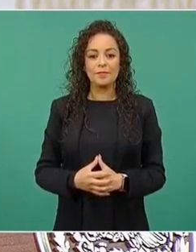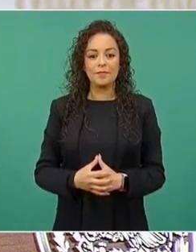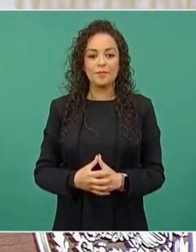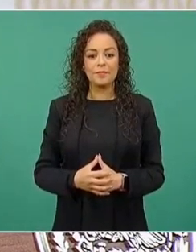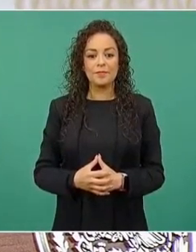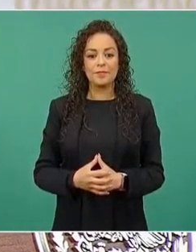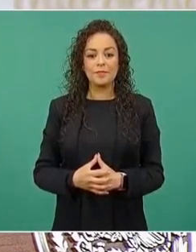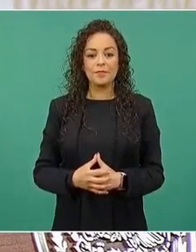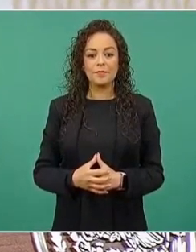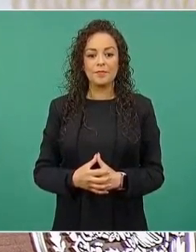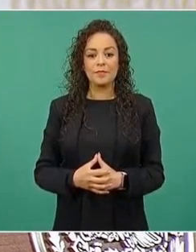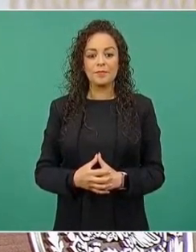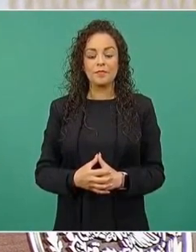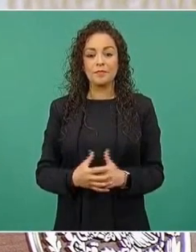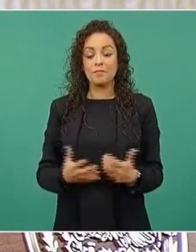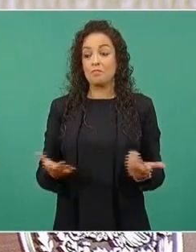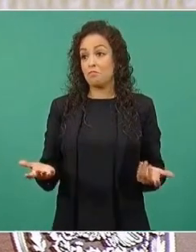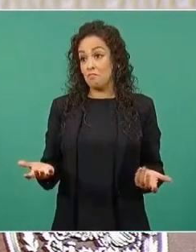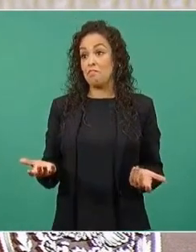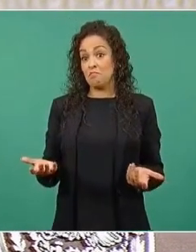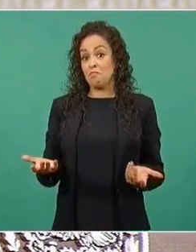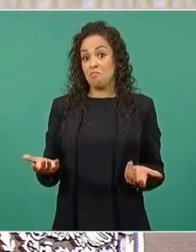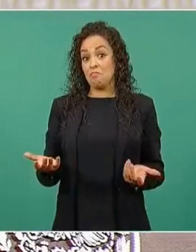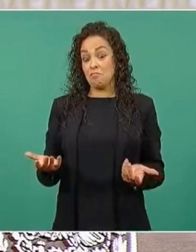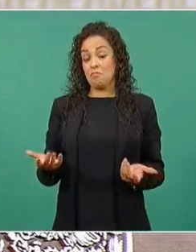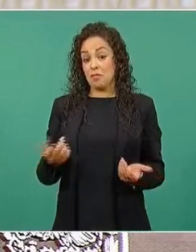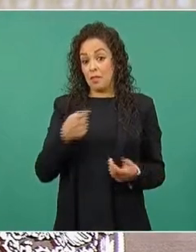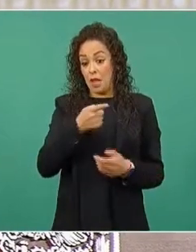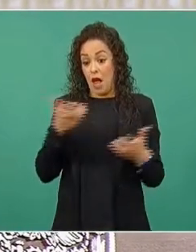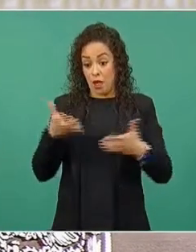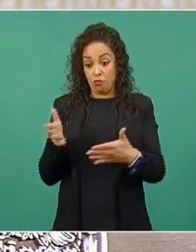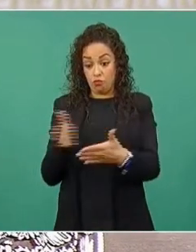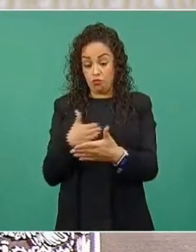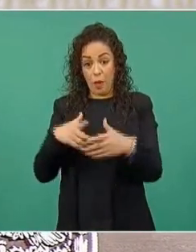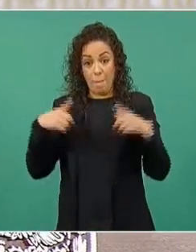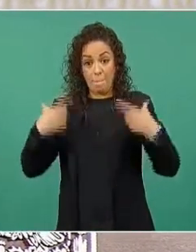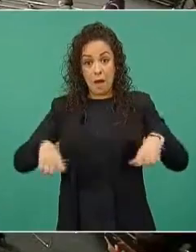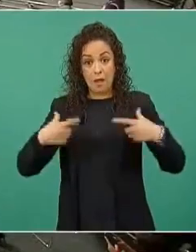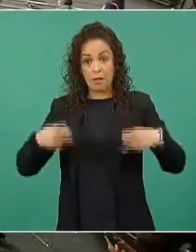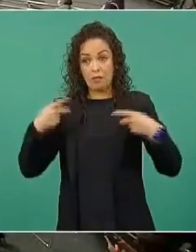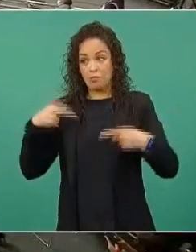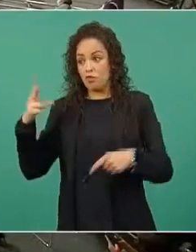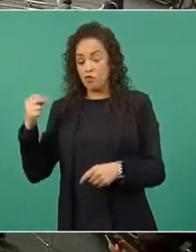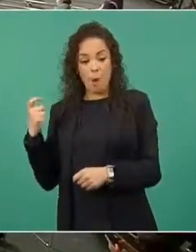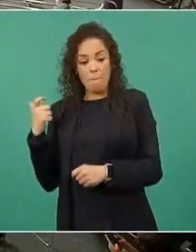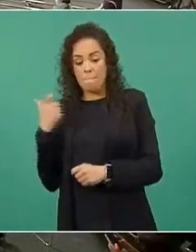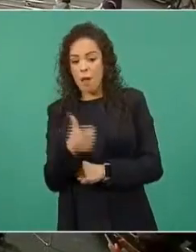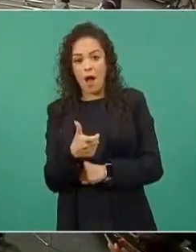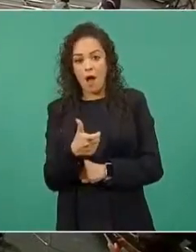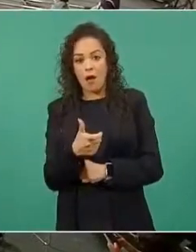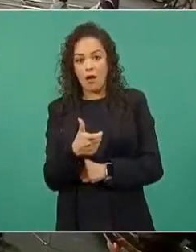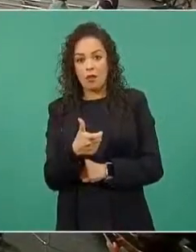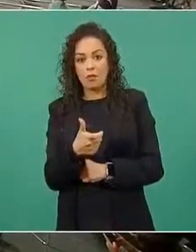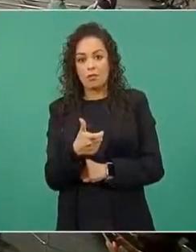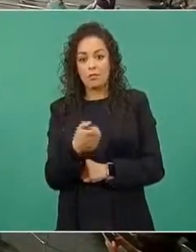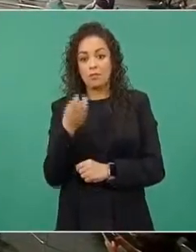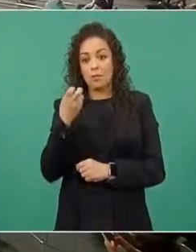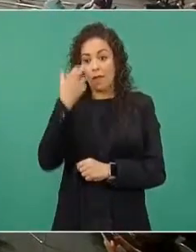que no le pagaron unos pasteles y eso lo utilizaron de pretexto los